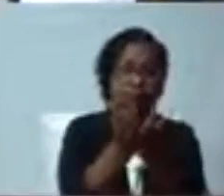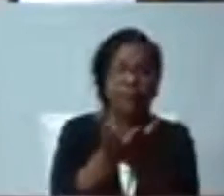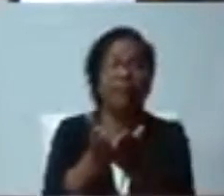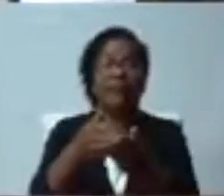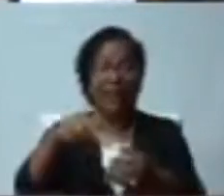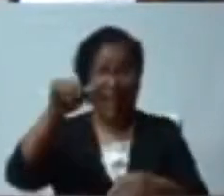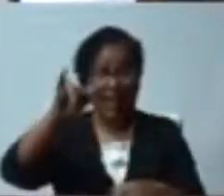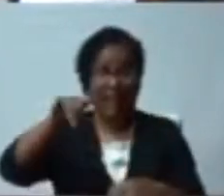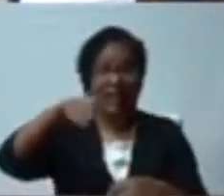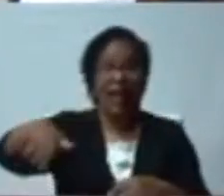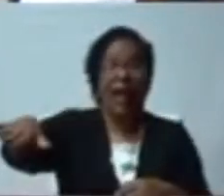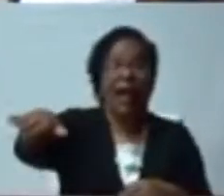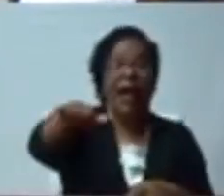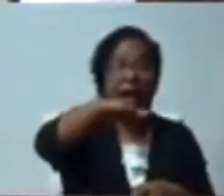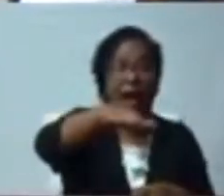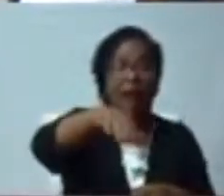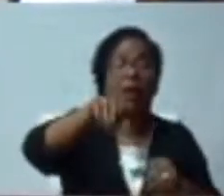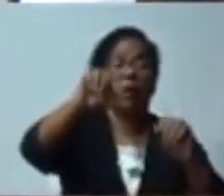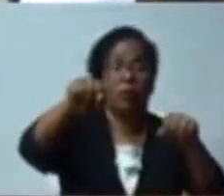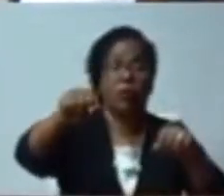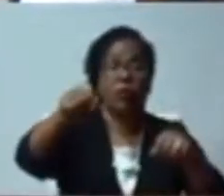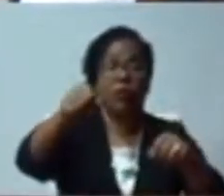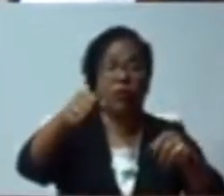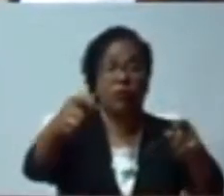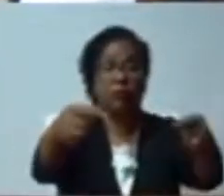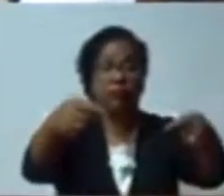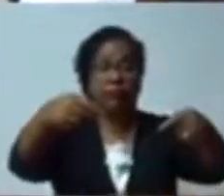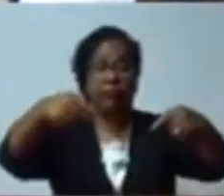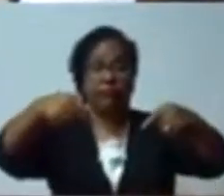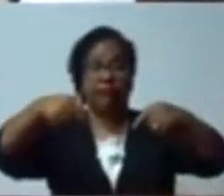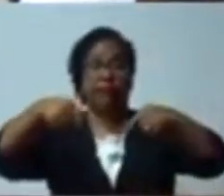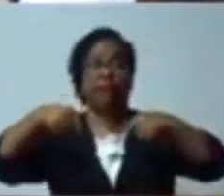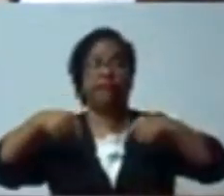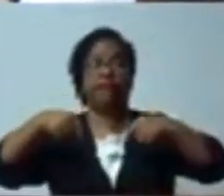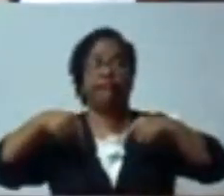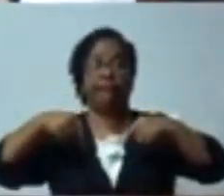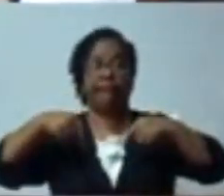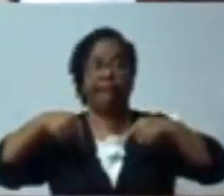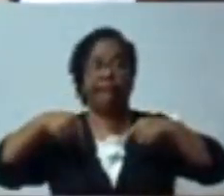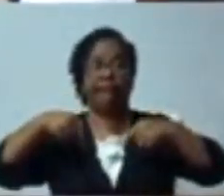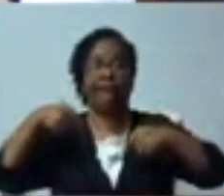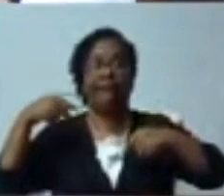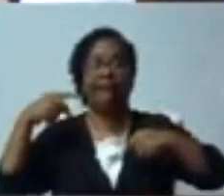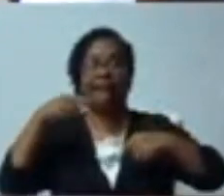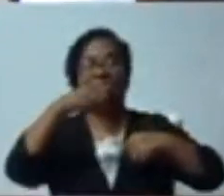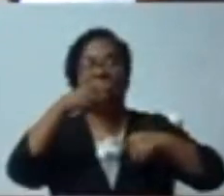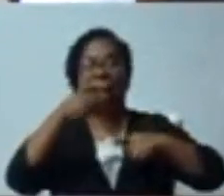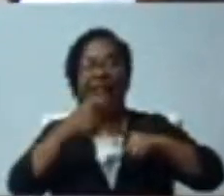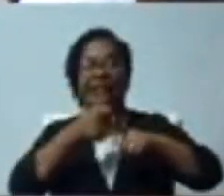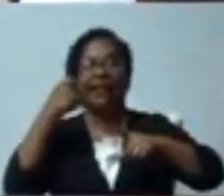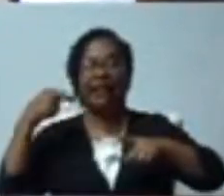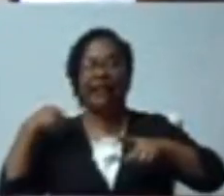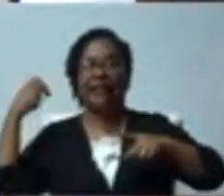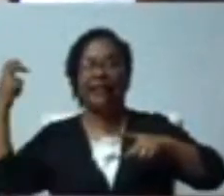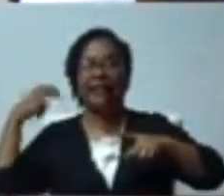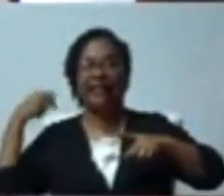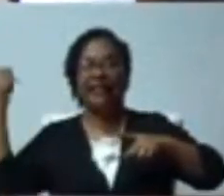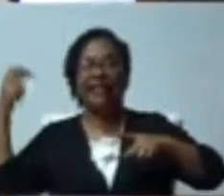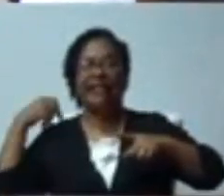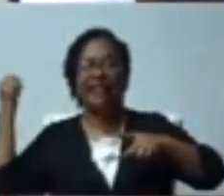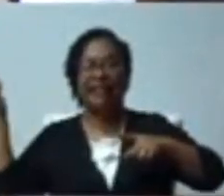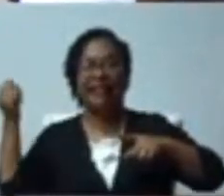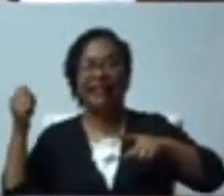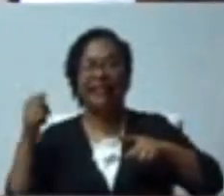mar pudieran entrar la Nagüera y Puerto Plateña ahí de Río San Juan. Se ríe de